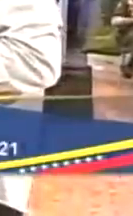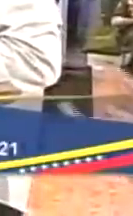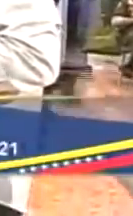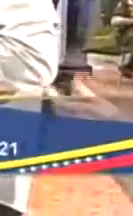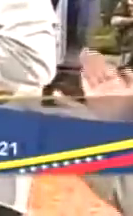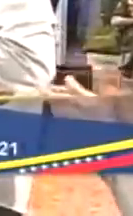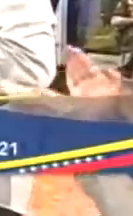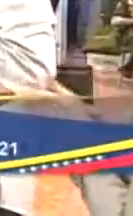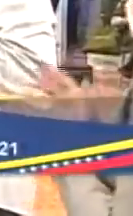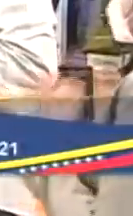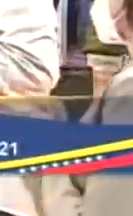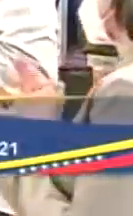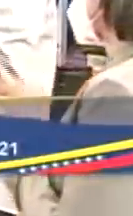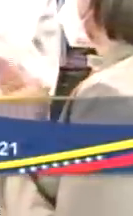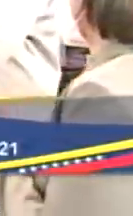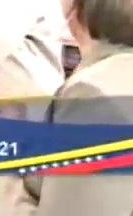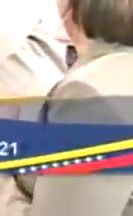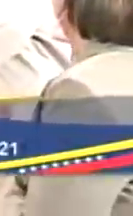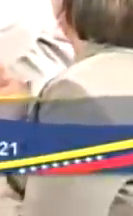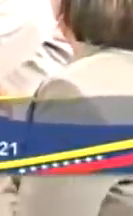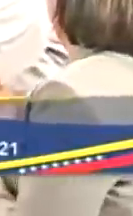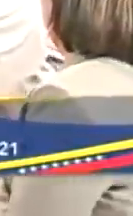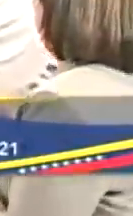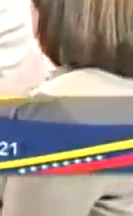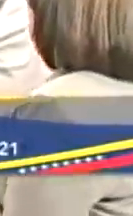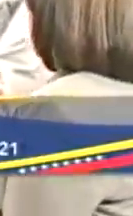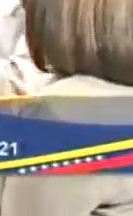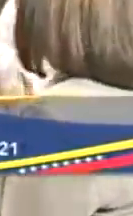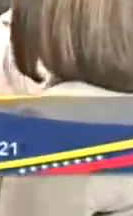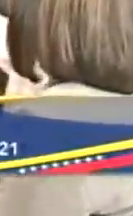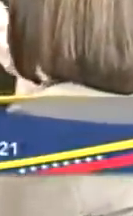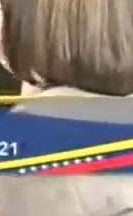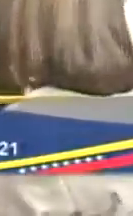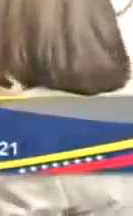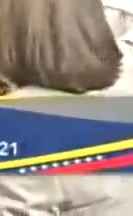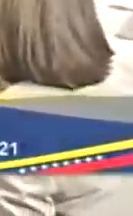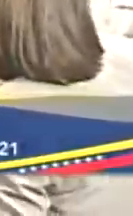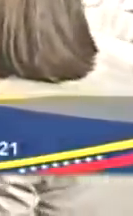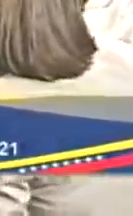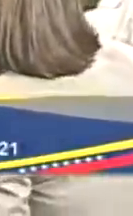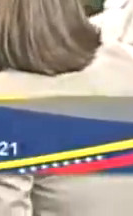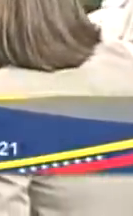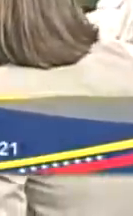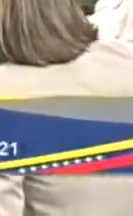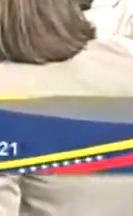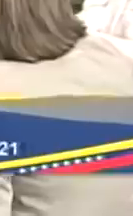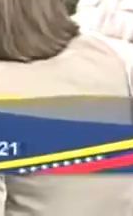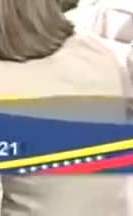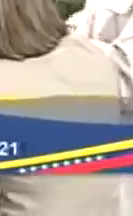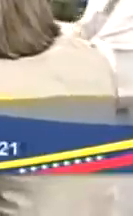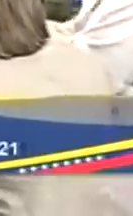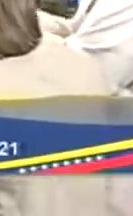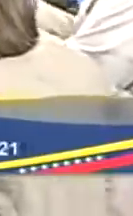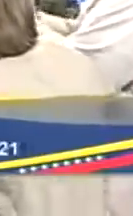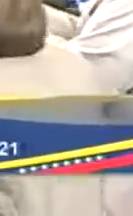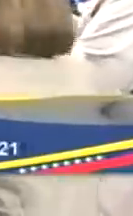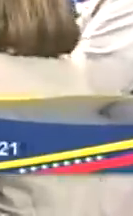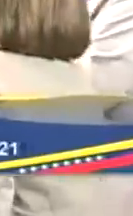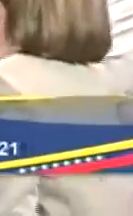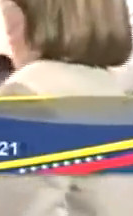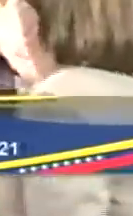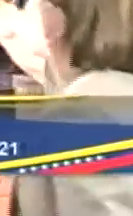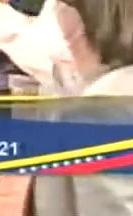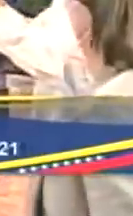como parte de estos premios nacionales de ciencia, tecnología e innovación. Esta estatuilla que representa una figura